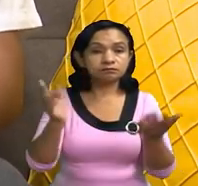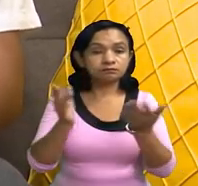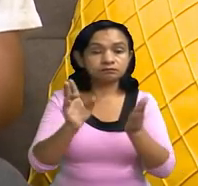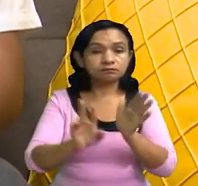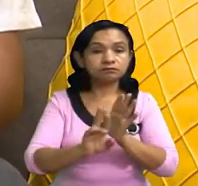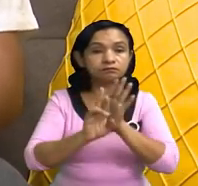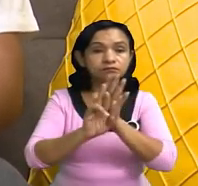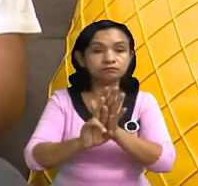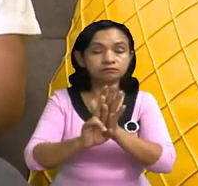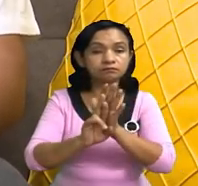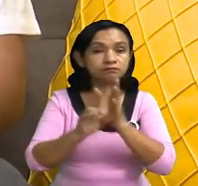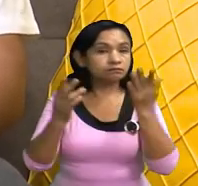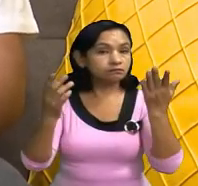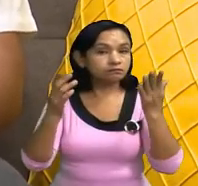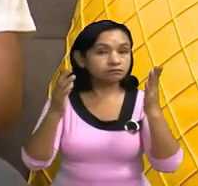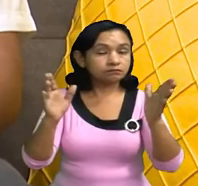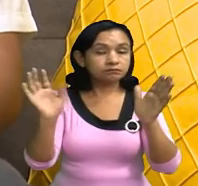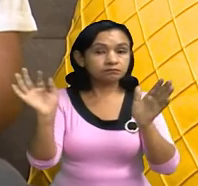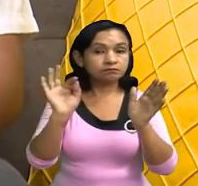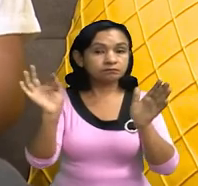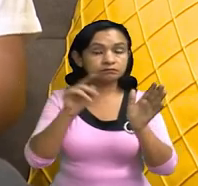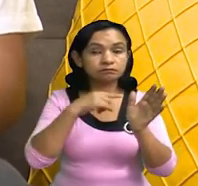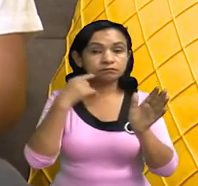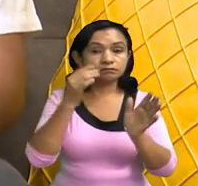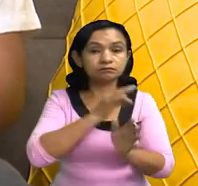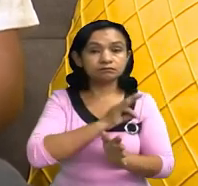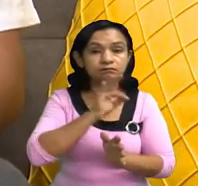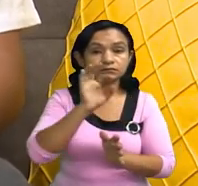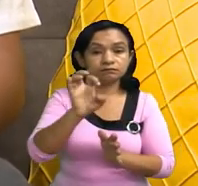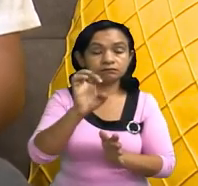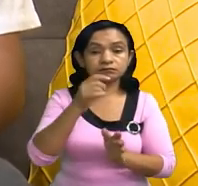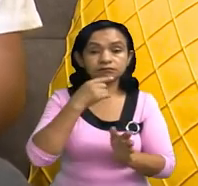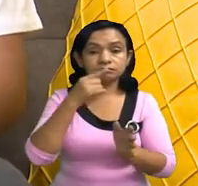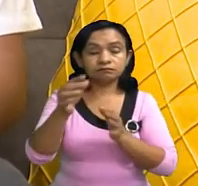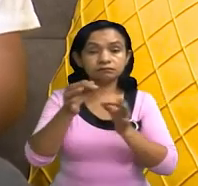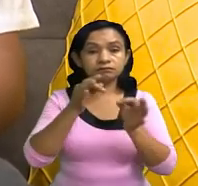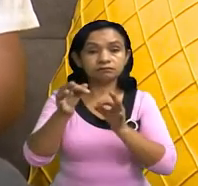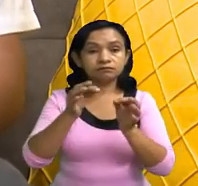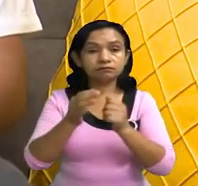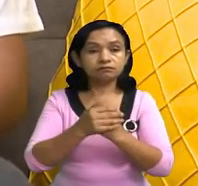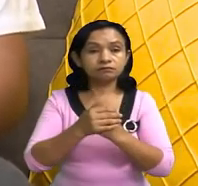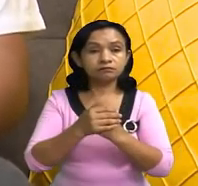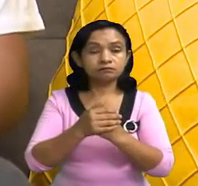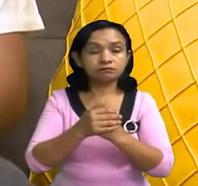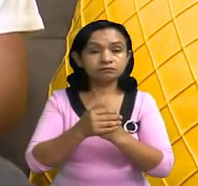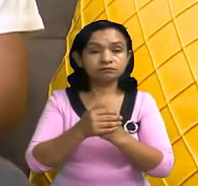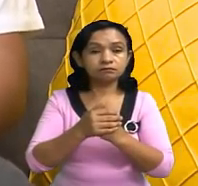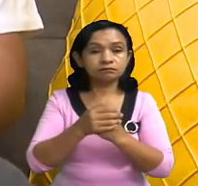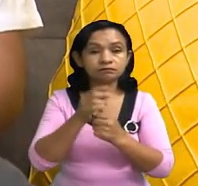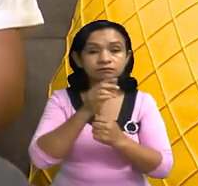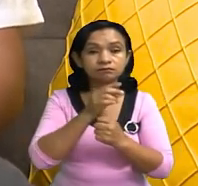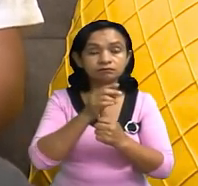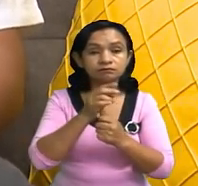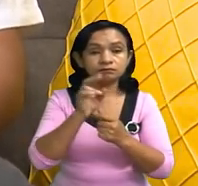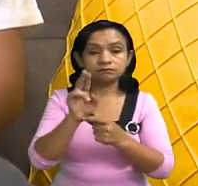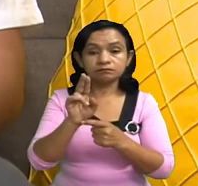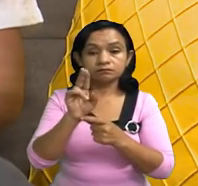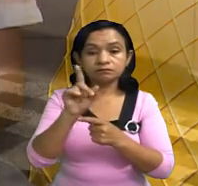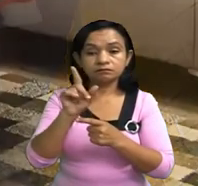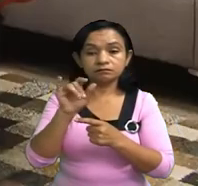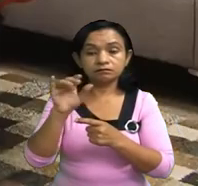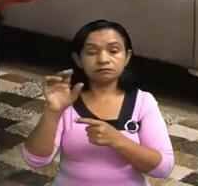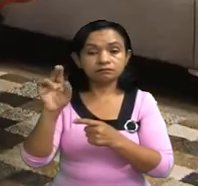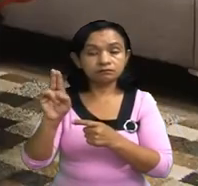respuesta. No es una cuestión mediática, es una realidad de fe. Lo que usted menciona con el padre Eliu, Oliu. Pues,